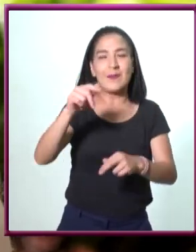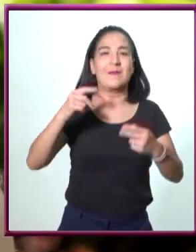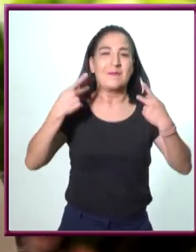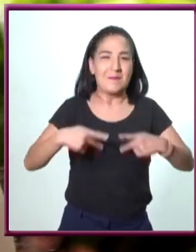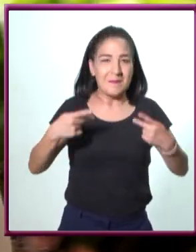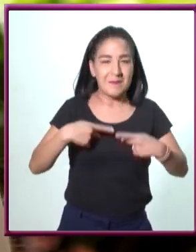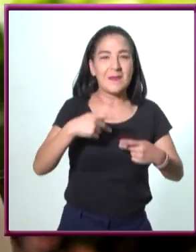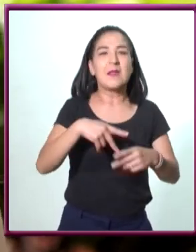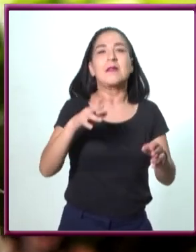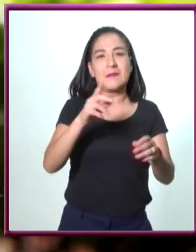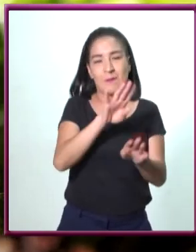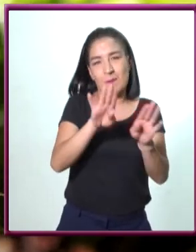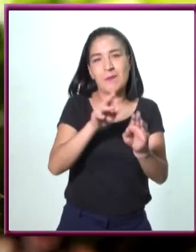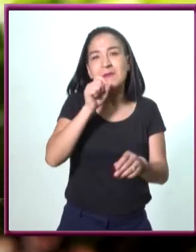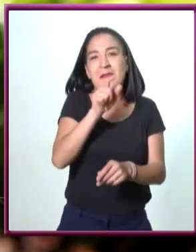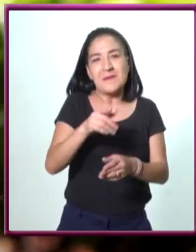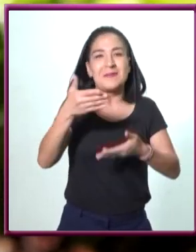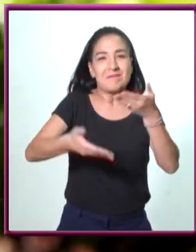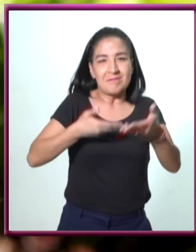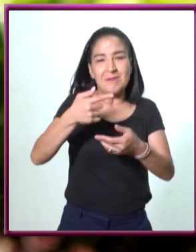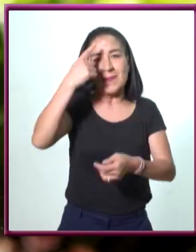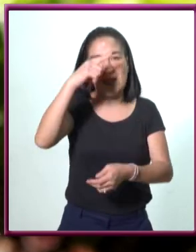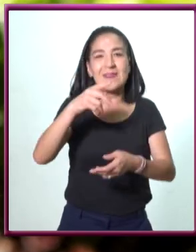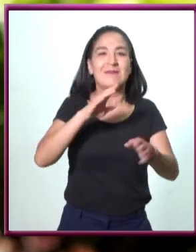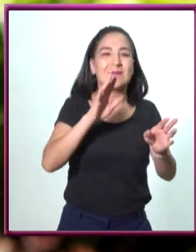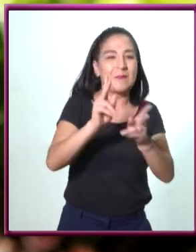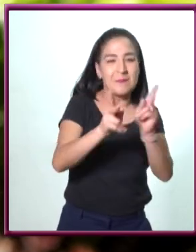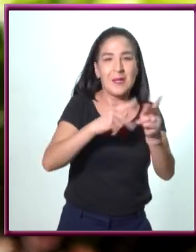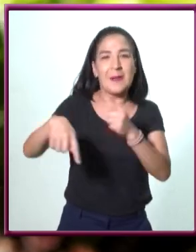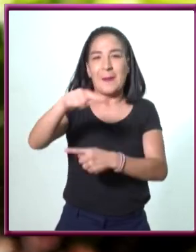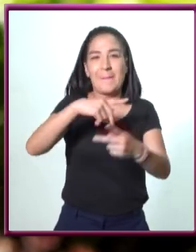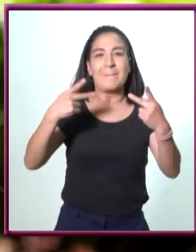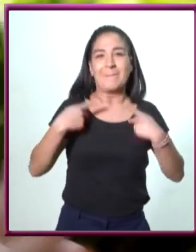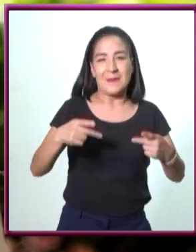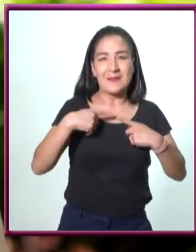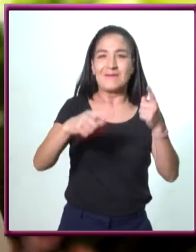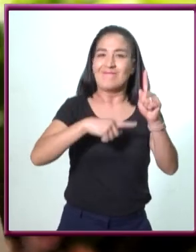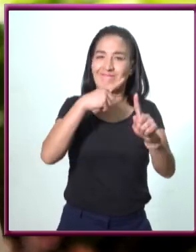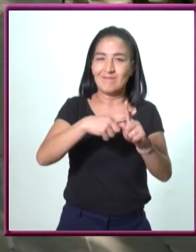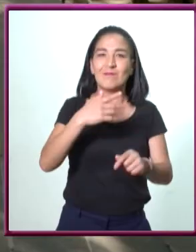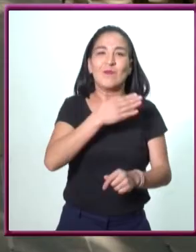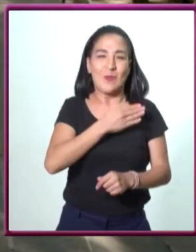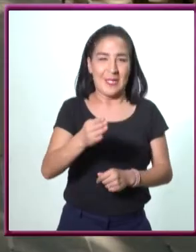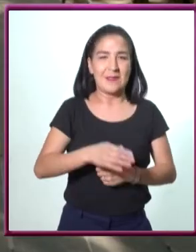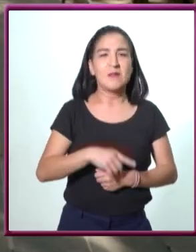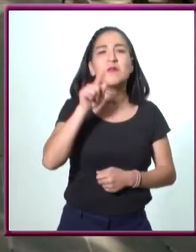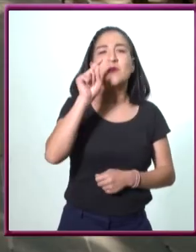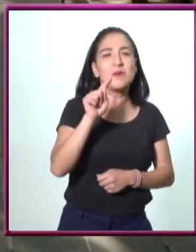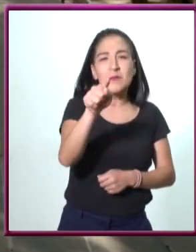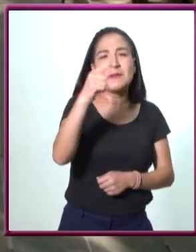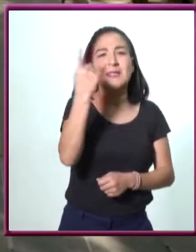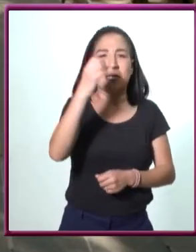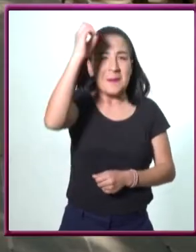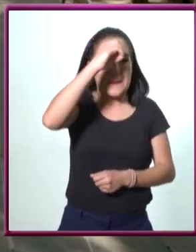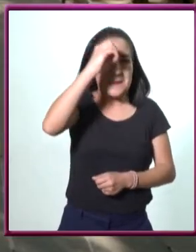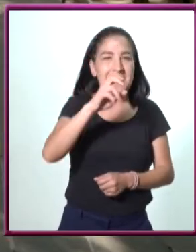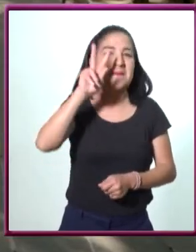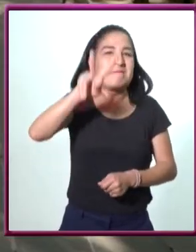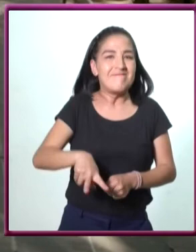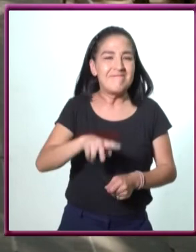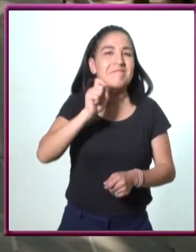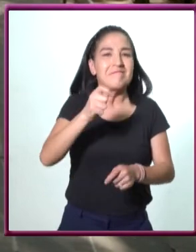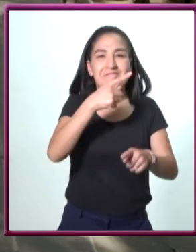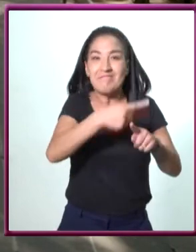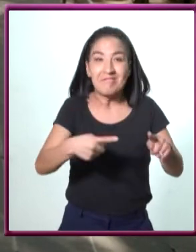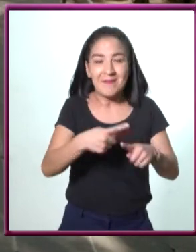demás. Y es la forma correcta de entablar relaciones interpersonales sanas y constructivas. ¿Y tú? ¿Qué opinas de las verdades a